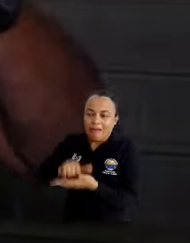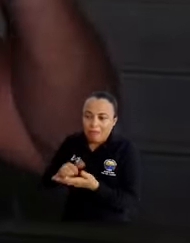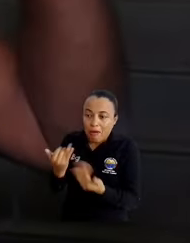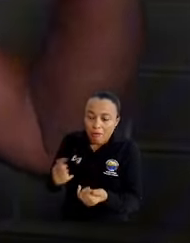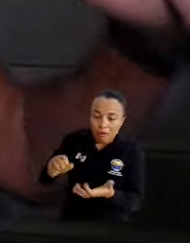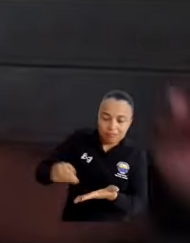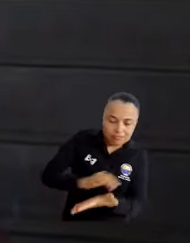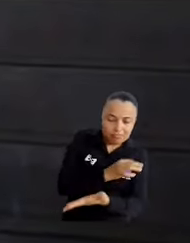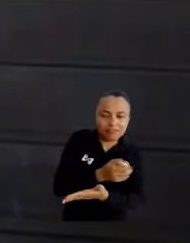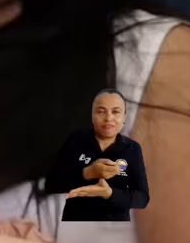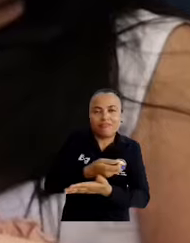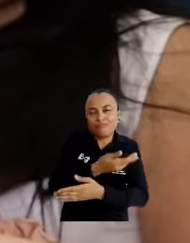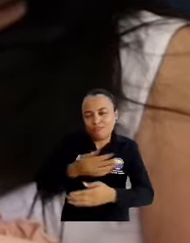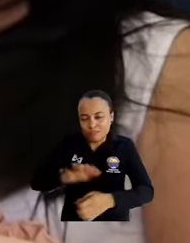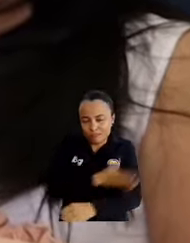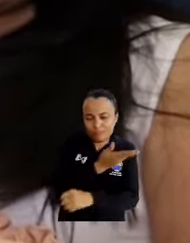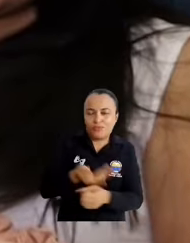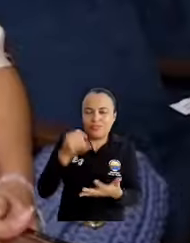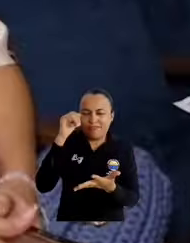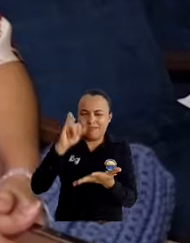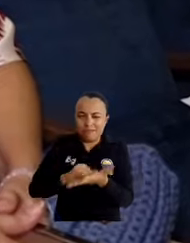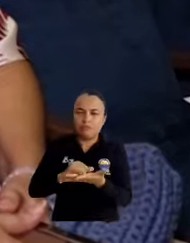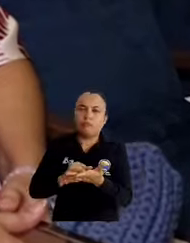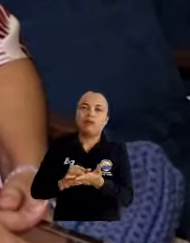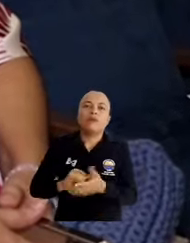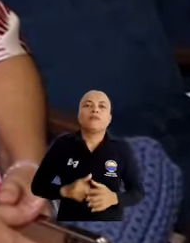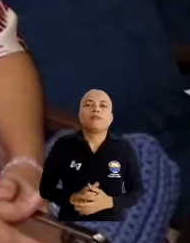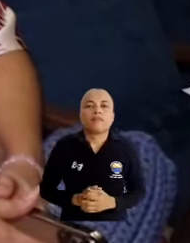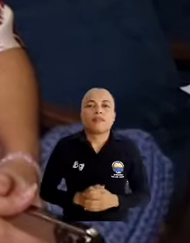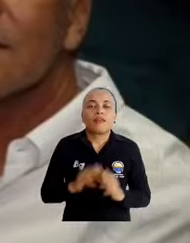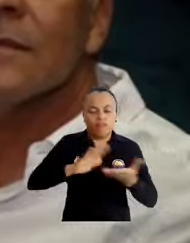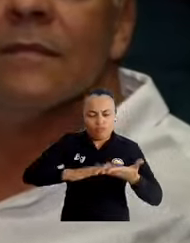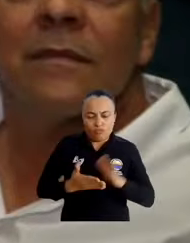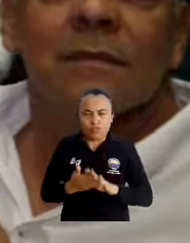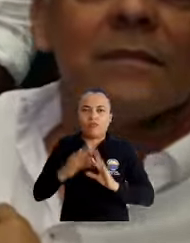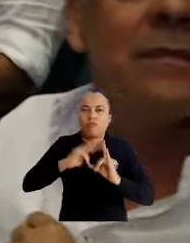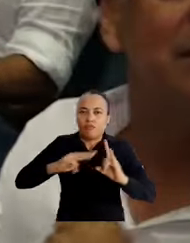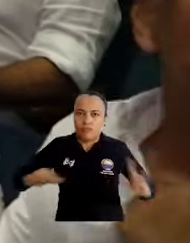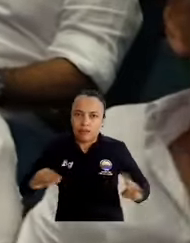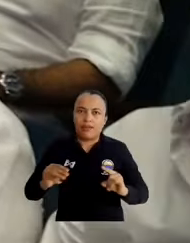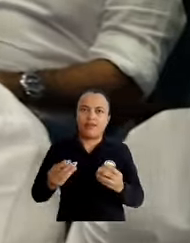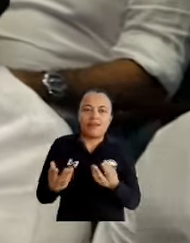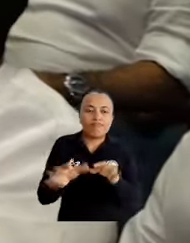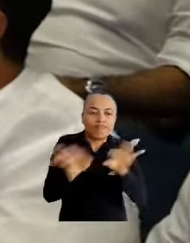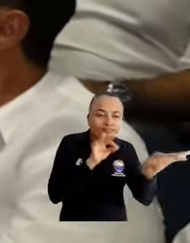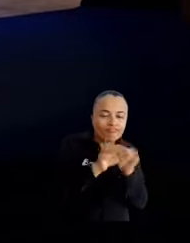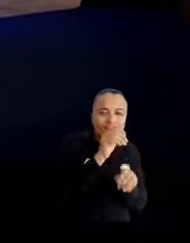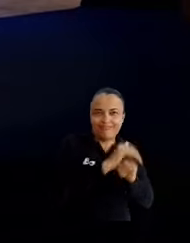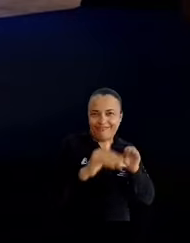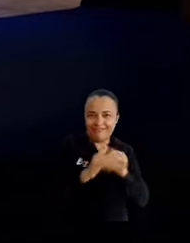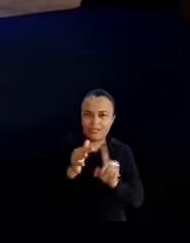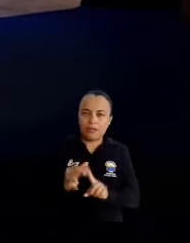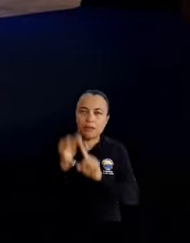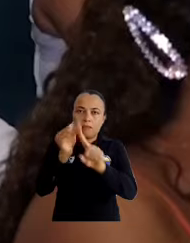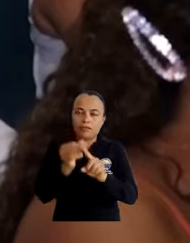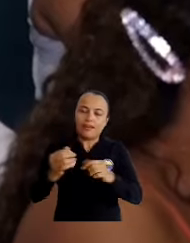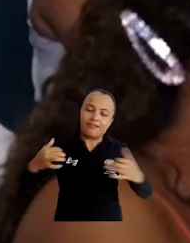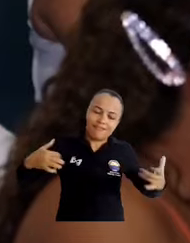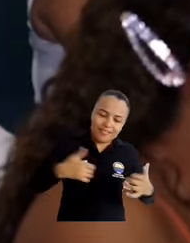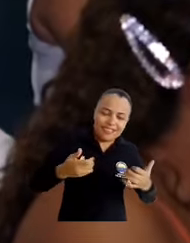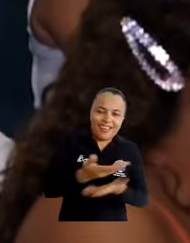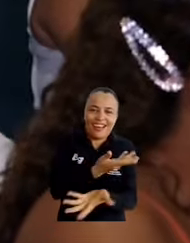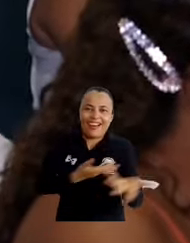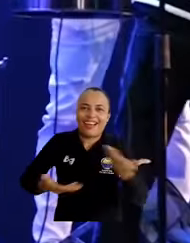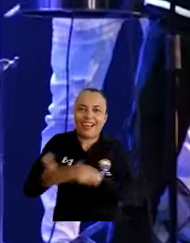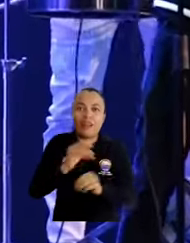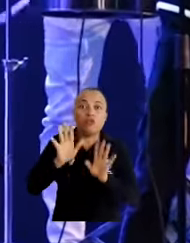la música que escribimos hoy día nosotros. La comunidad Unimagdalena e invitados especiales disfrutaron de esta serenata vallenata con la que la alma